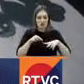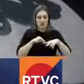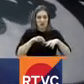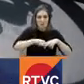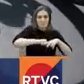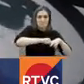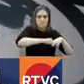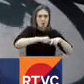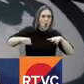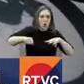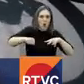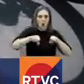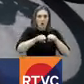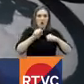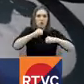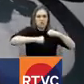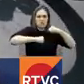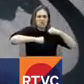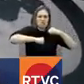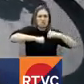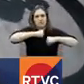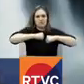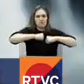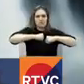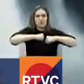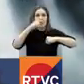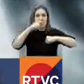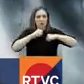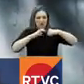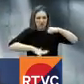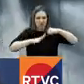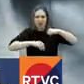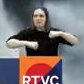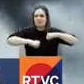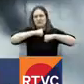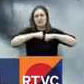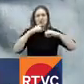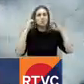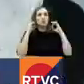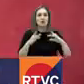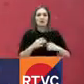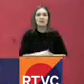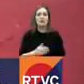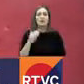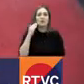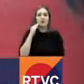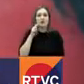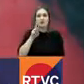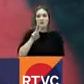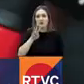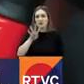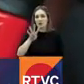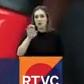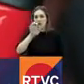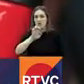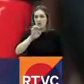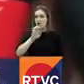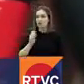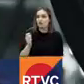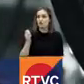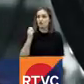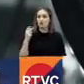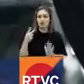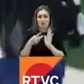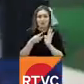de sangrar internamente, pues me tuvo que acomodar el fémur. La fecha, 24 de enero de 2022. Ese día, Egan Bernal